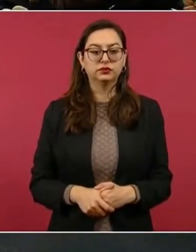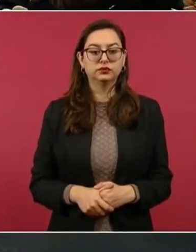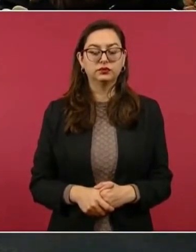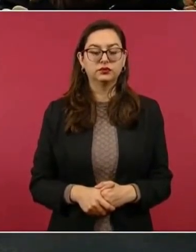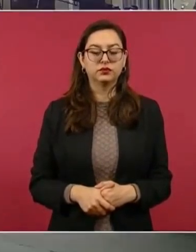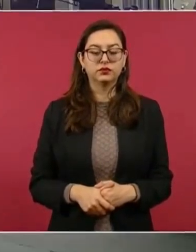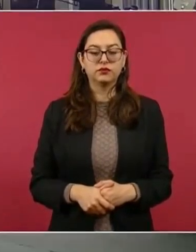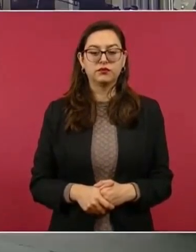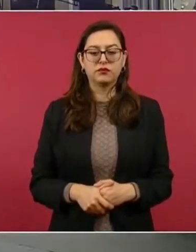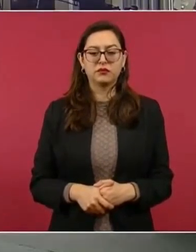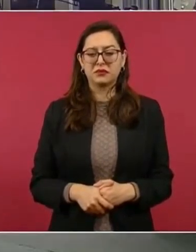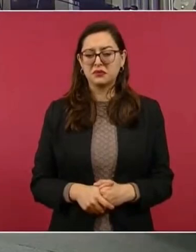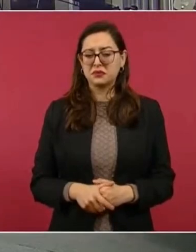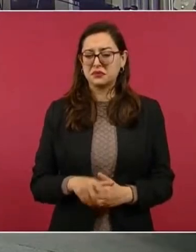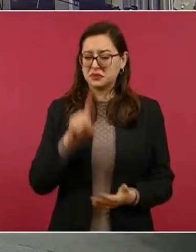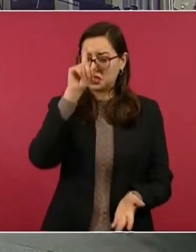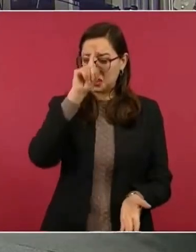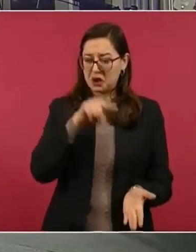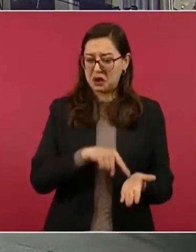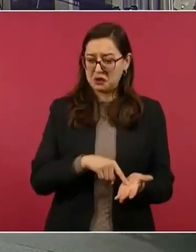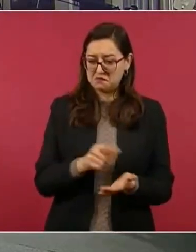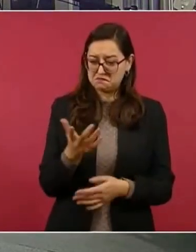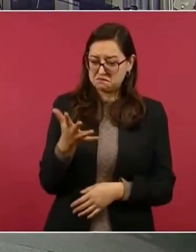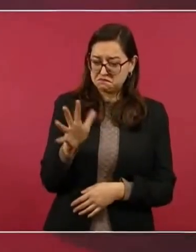Debe ser como